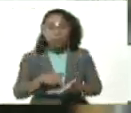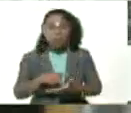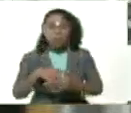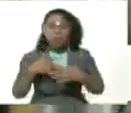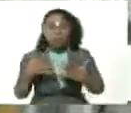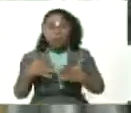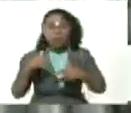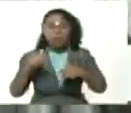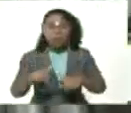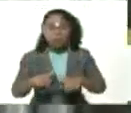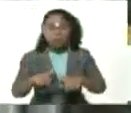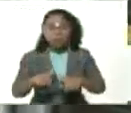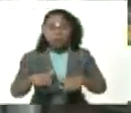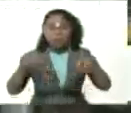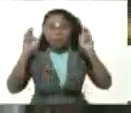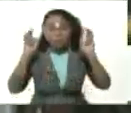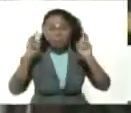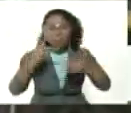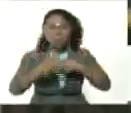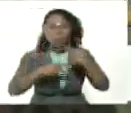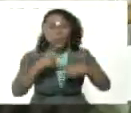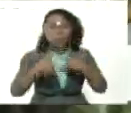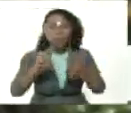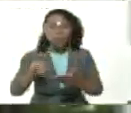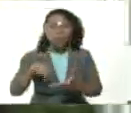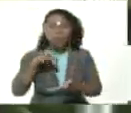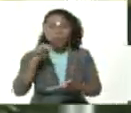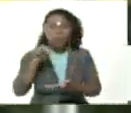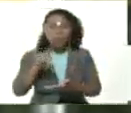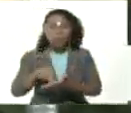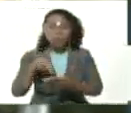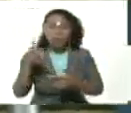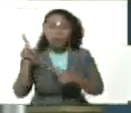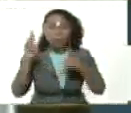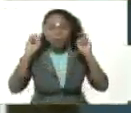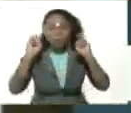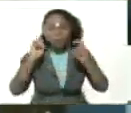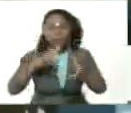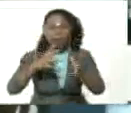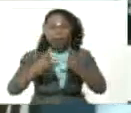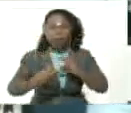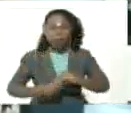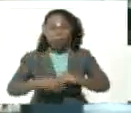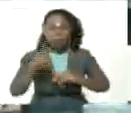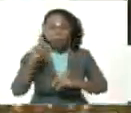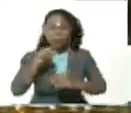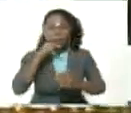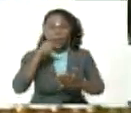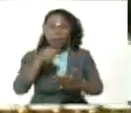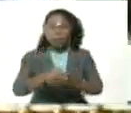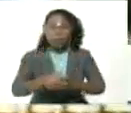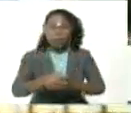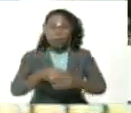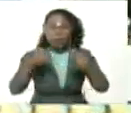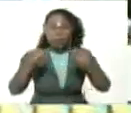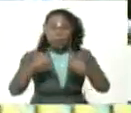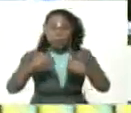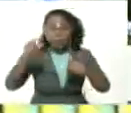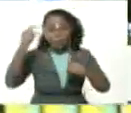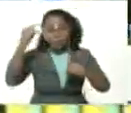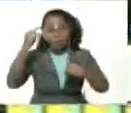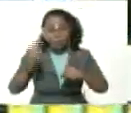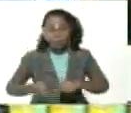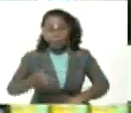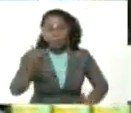este rubro de producción nacional en los combos CLAP. También mencionarle, presidente, que este es uno de los rubros que han